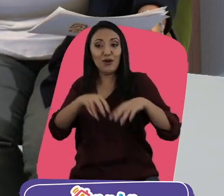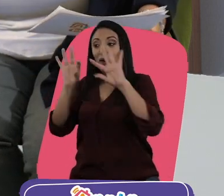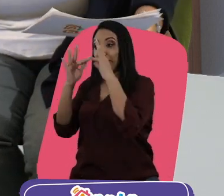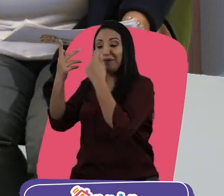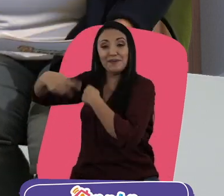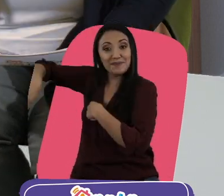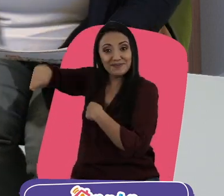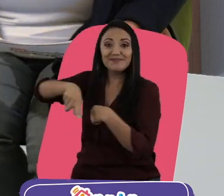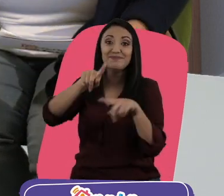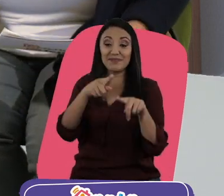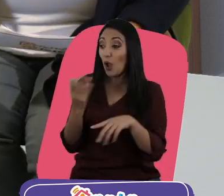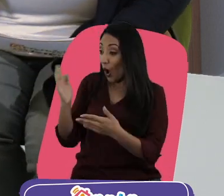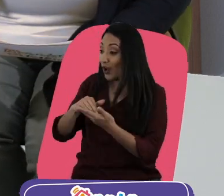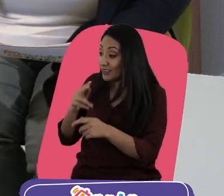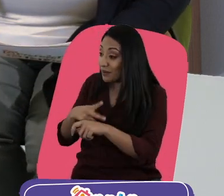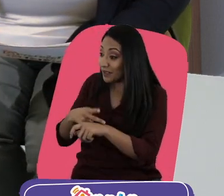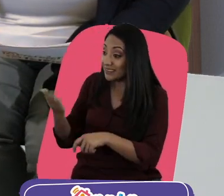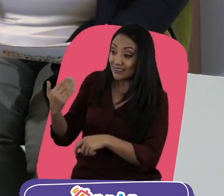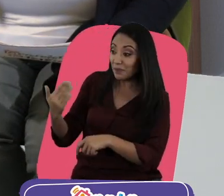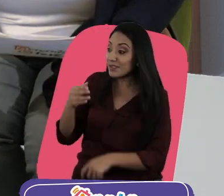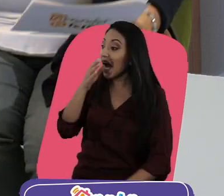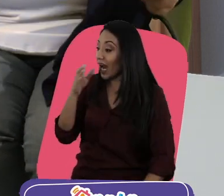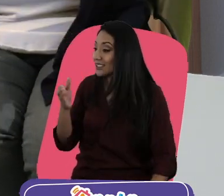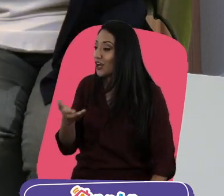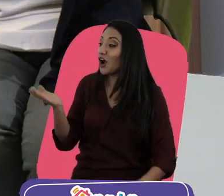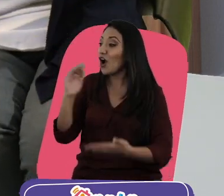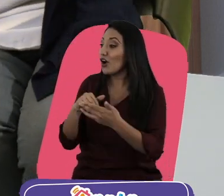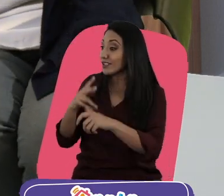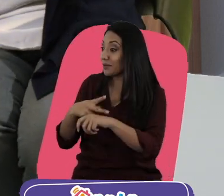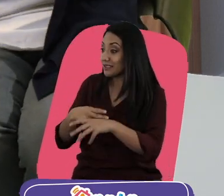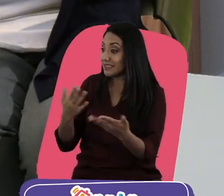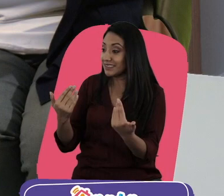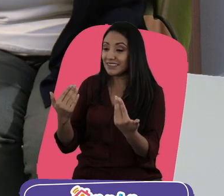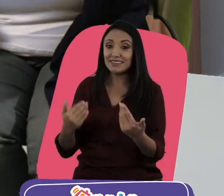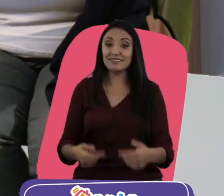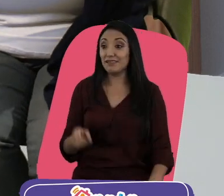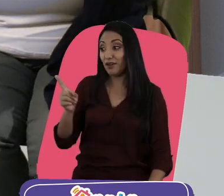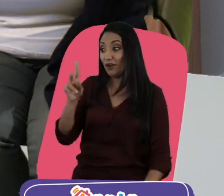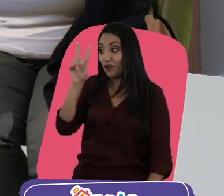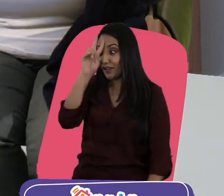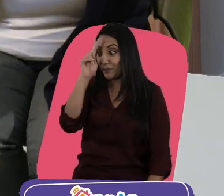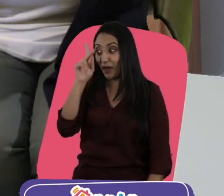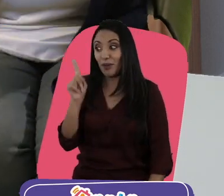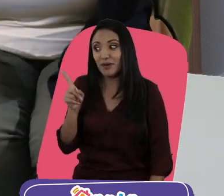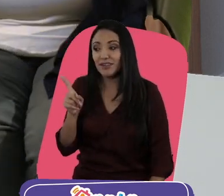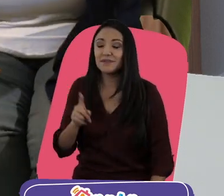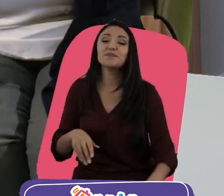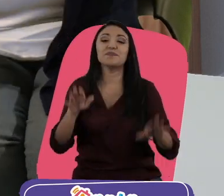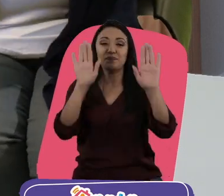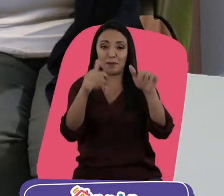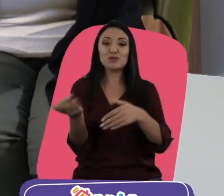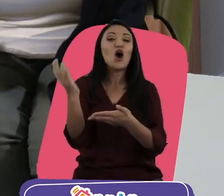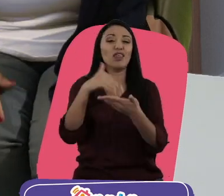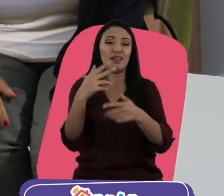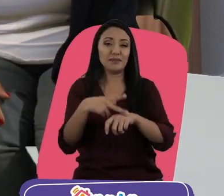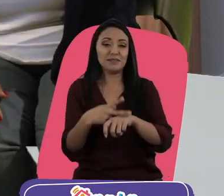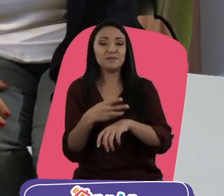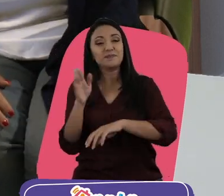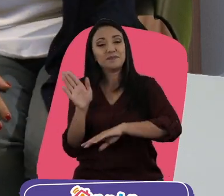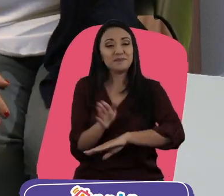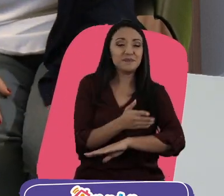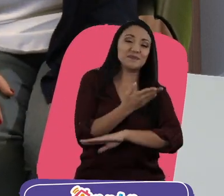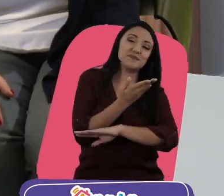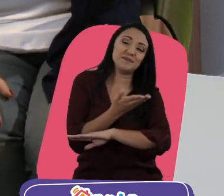de tu familia. Perfecto. Cantamos la canción otra vez, ¿te parece? Hacemos una vez más, una vuelta más y con esto te grabamos. ¿No te parece? Vas a equivocar de la letra, ¿ya? No, por favor, Gabriel. Por favor, ok.